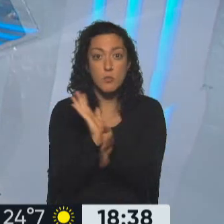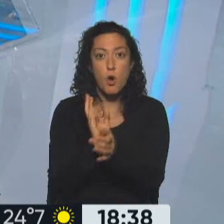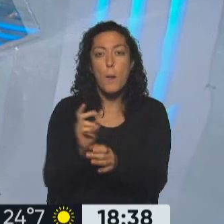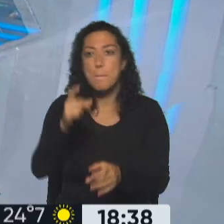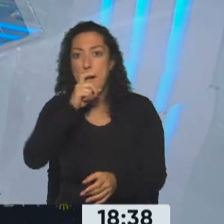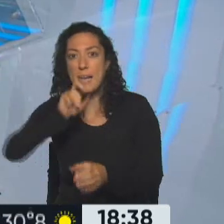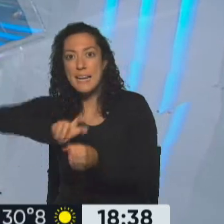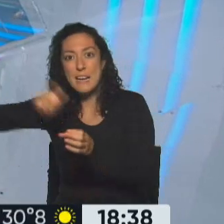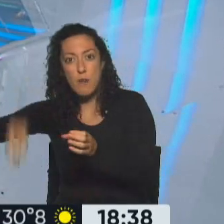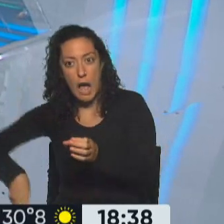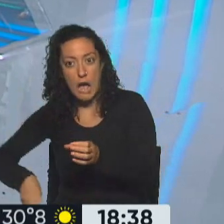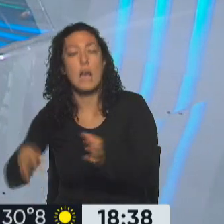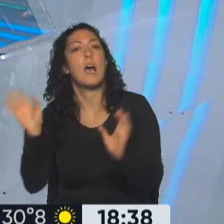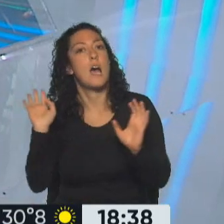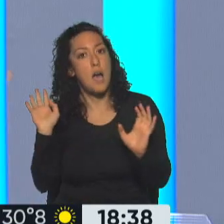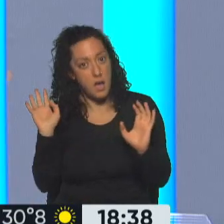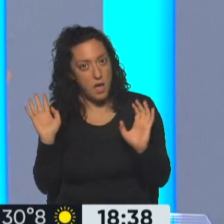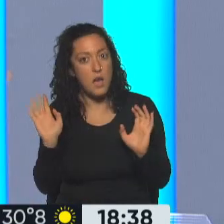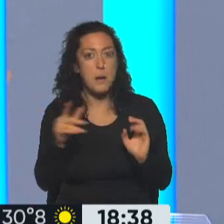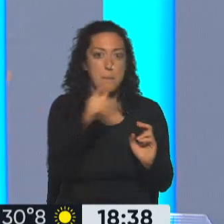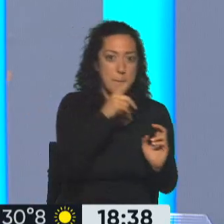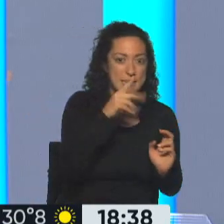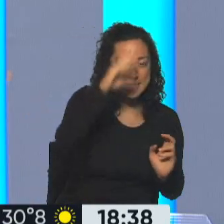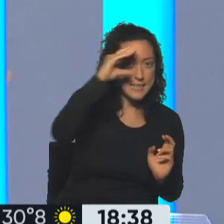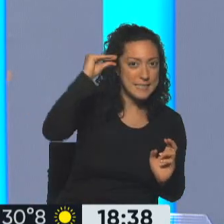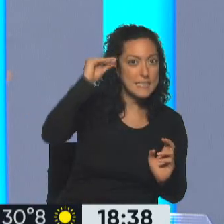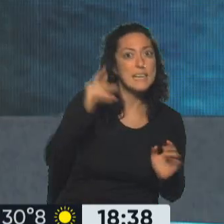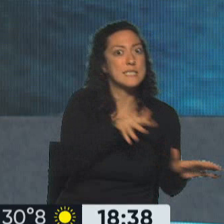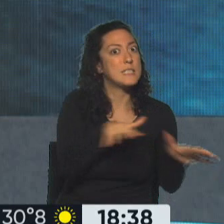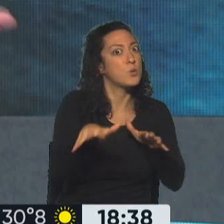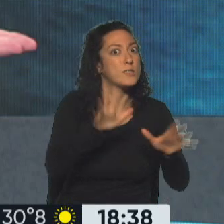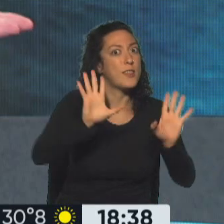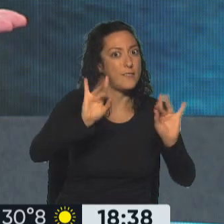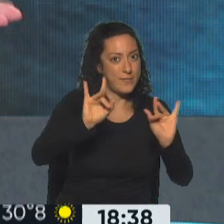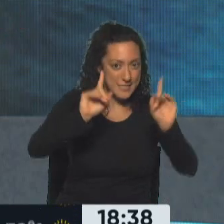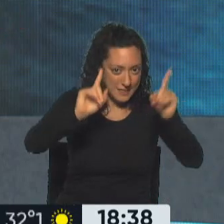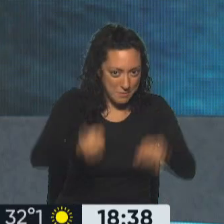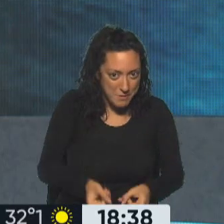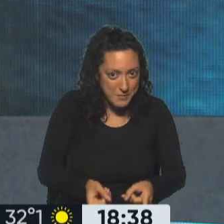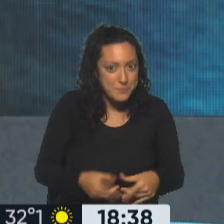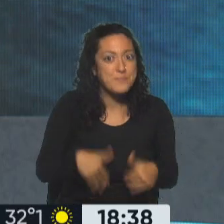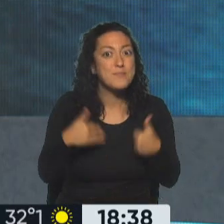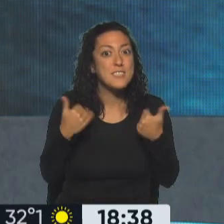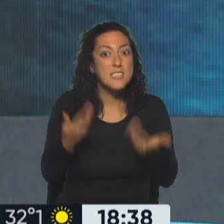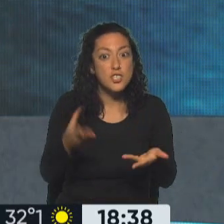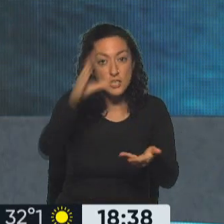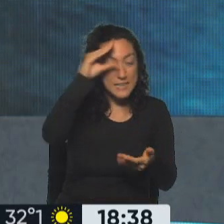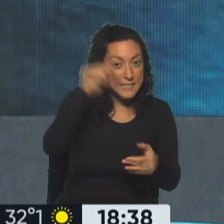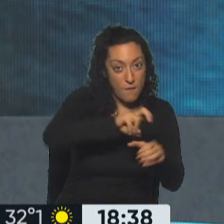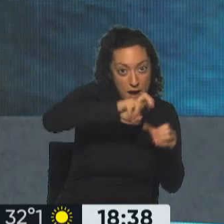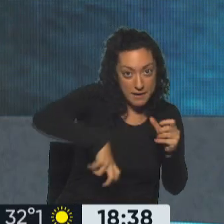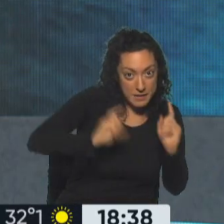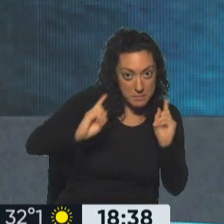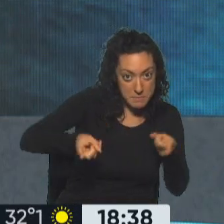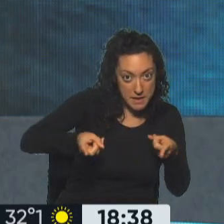que de alguna manera bueno la pone a Cristina en una situación también difícil de las consecuencias Cristina Riviera